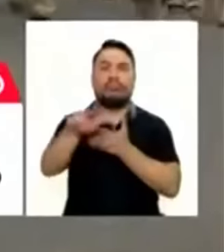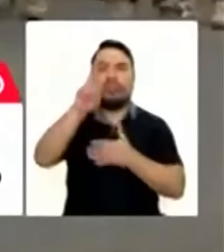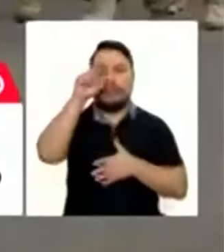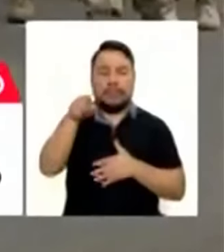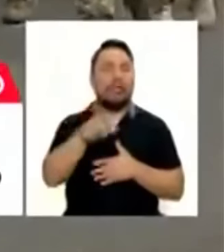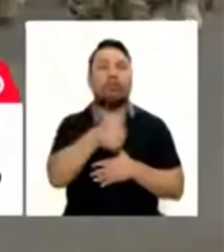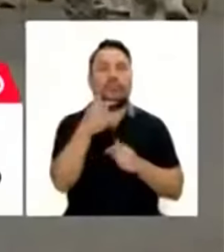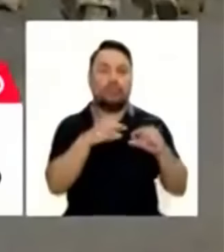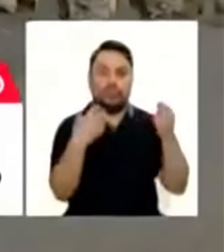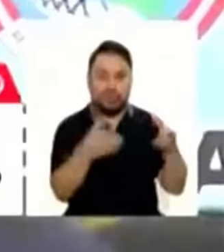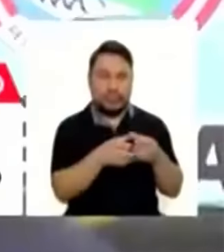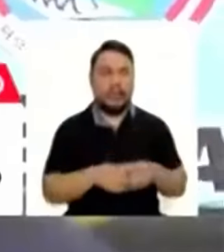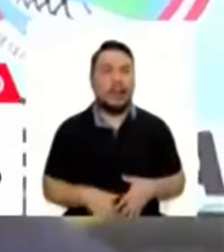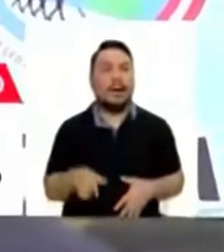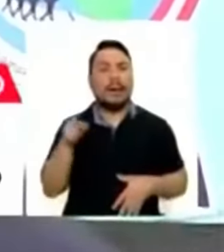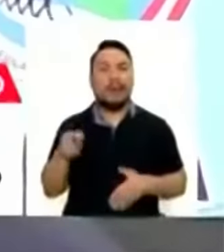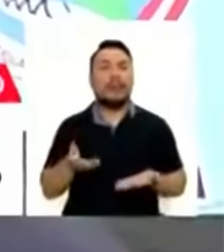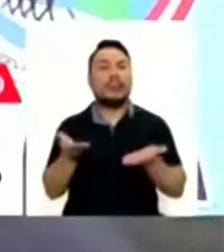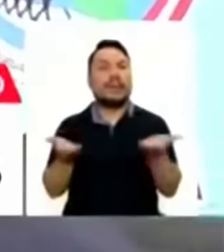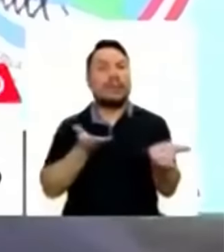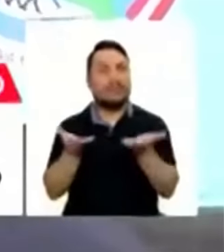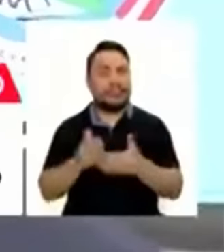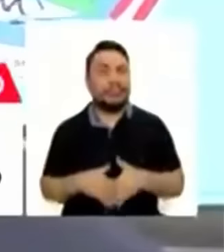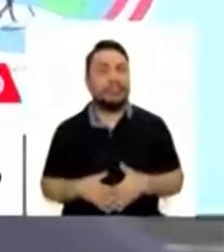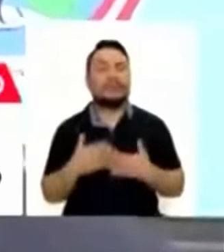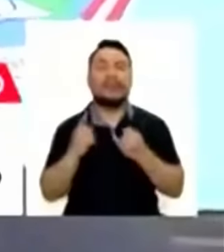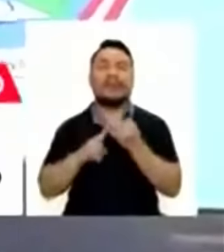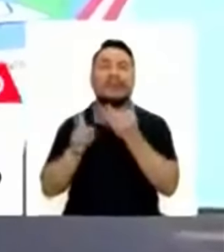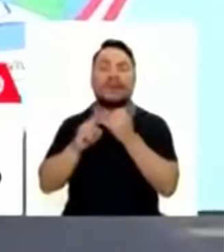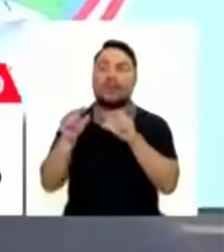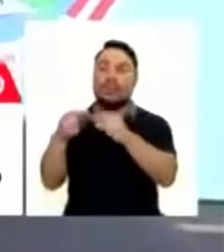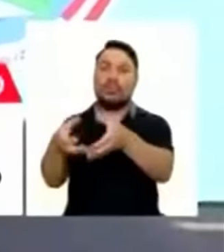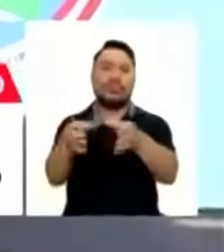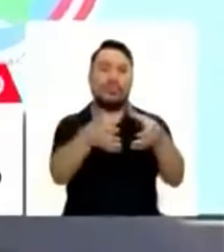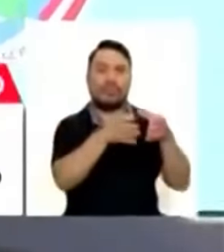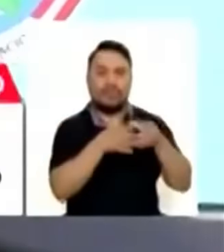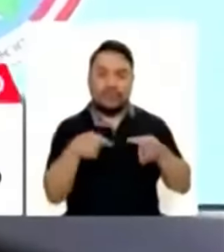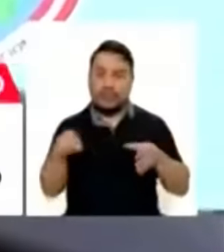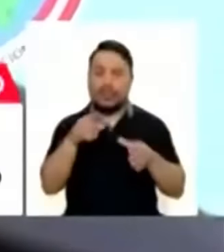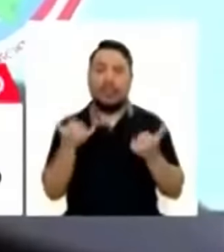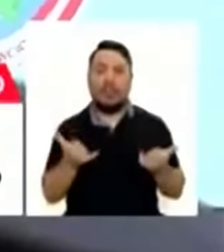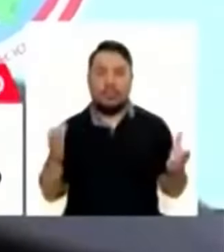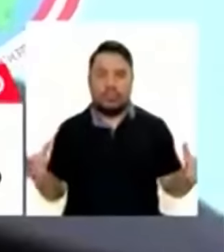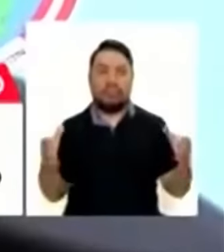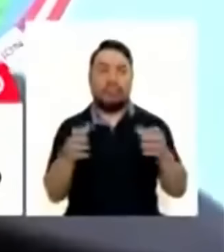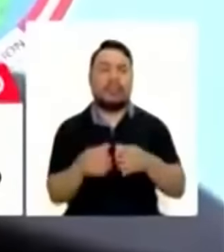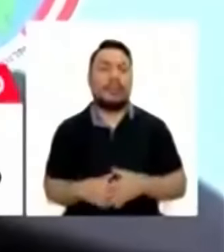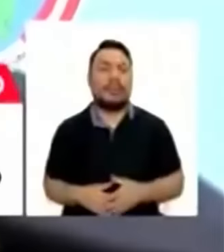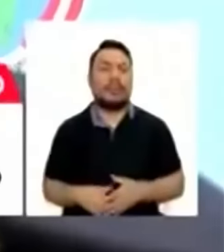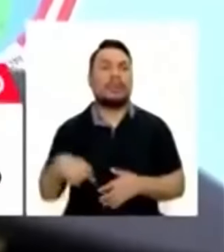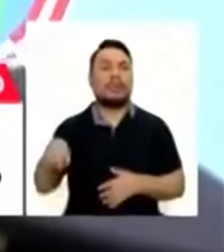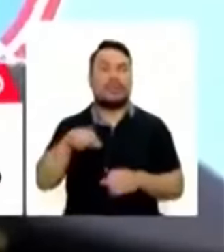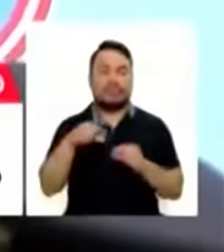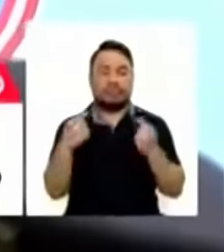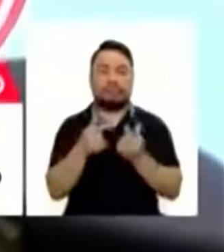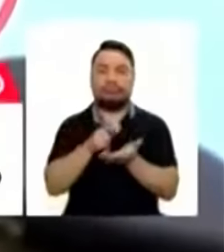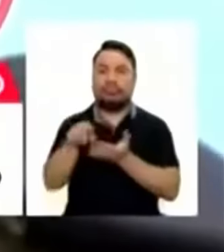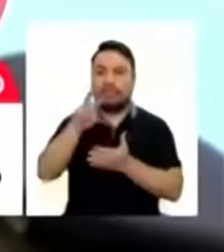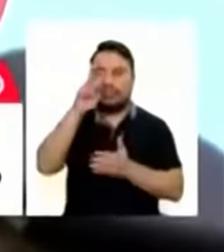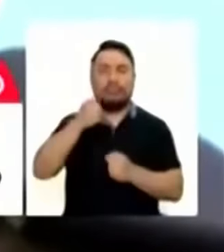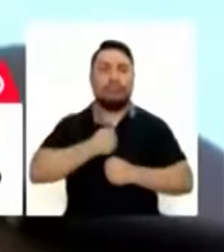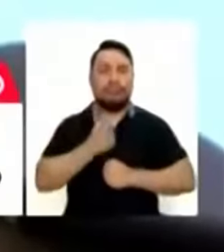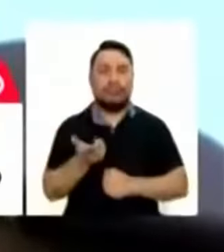por licenciados que prestaron el servicio militar en las diferentes unidades y dependencias que cuenta nuestra institución a nivel nacional.